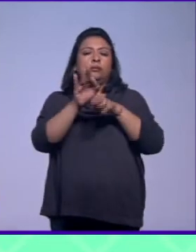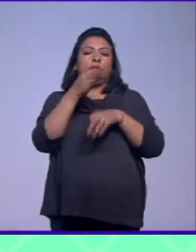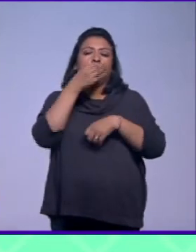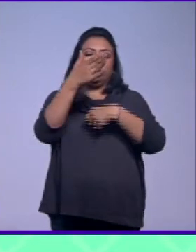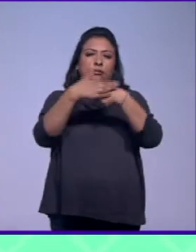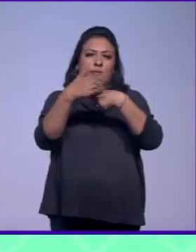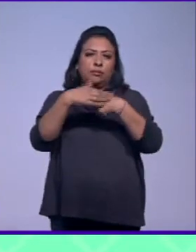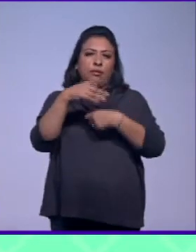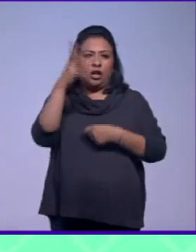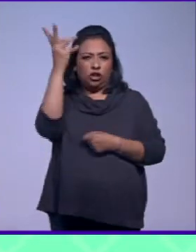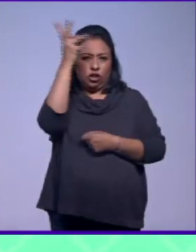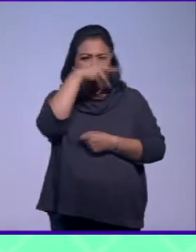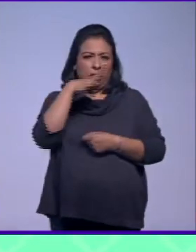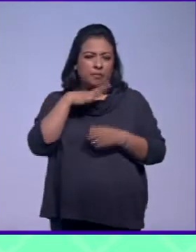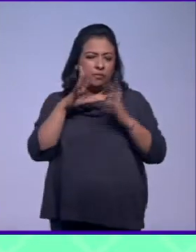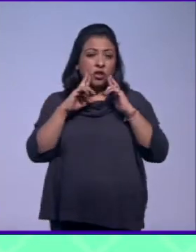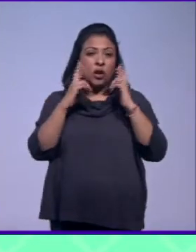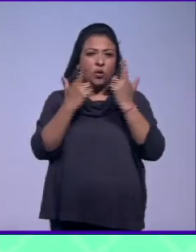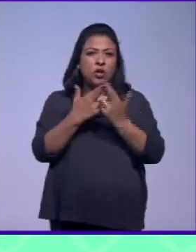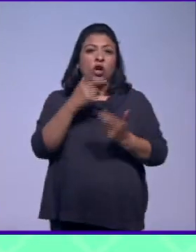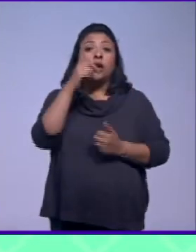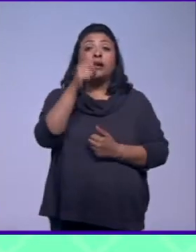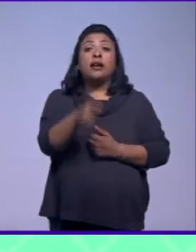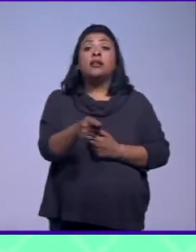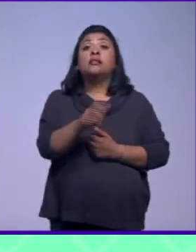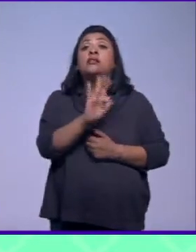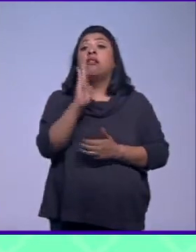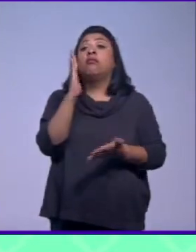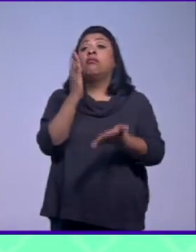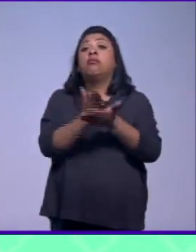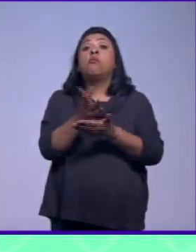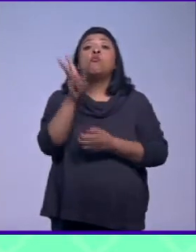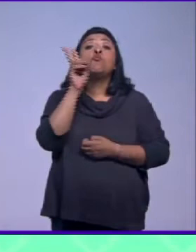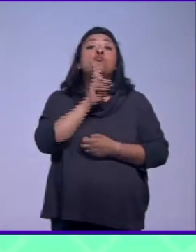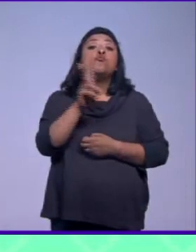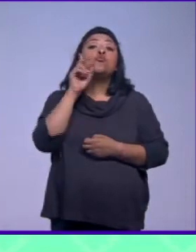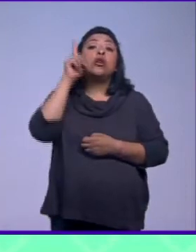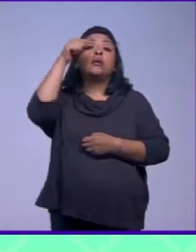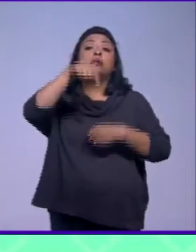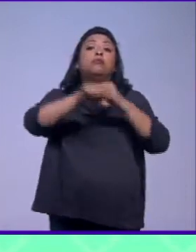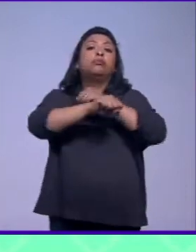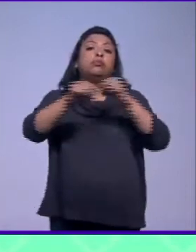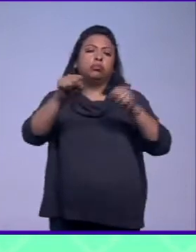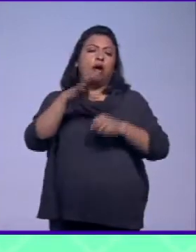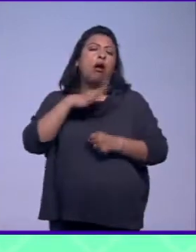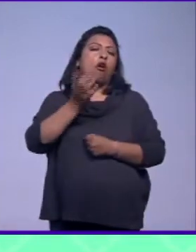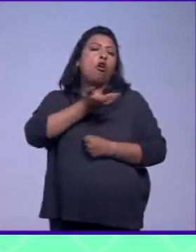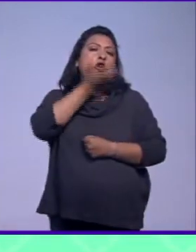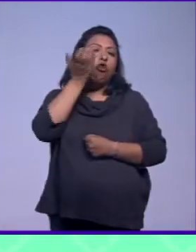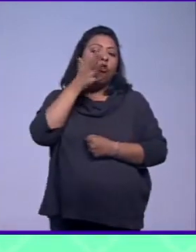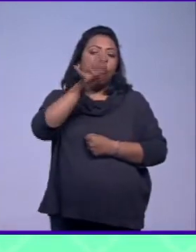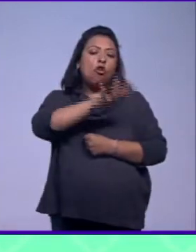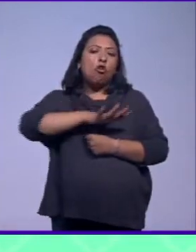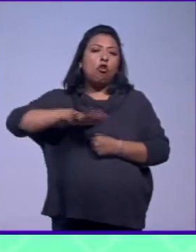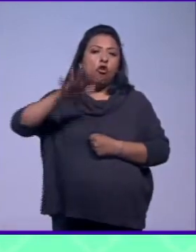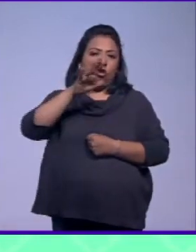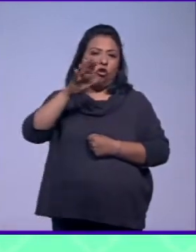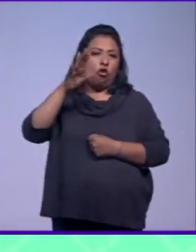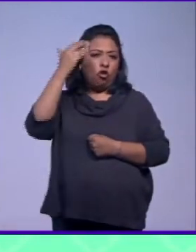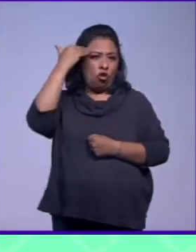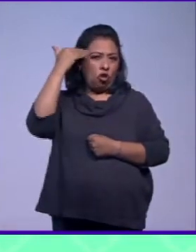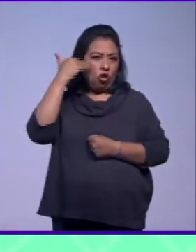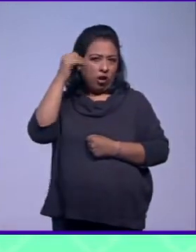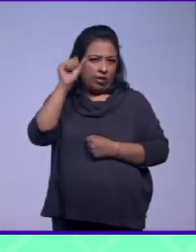el trump en esta reunión es que dejaría de hacer las pruebas militares que suelen hacer en territorio de corea del sur